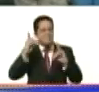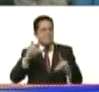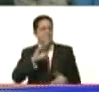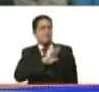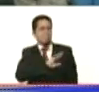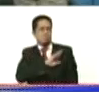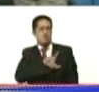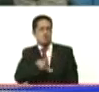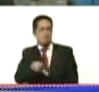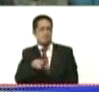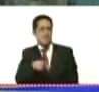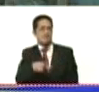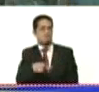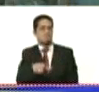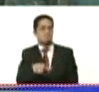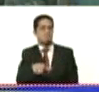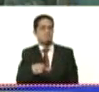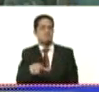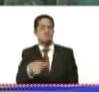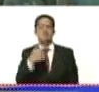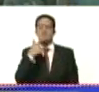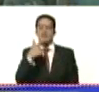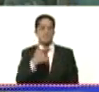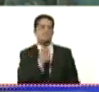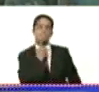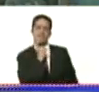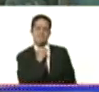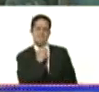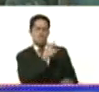originaria del que nos habla el general Padrino.